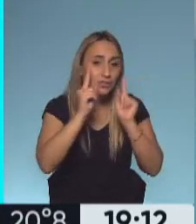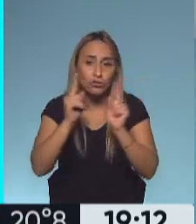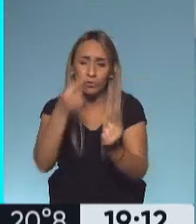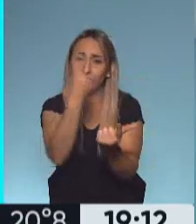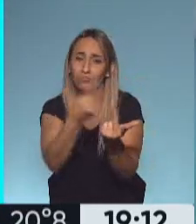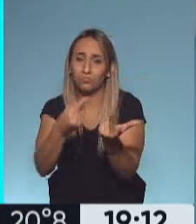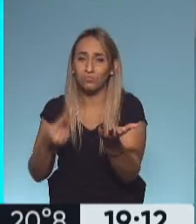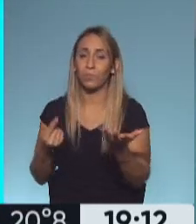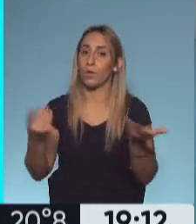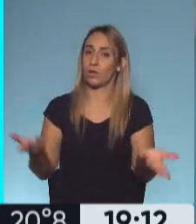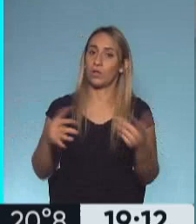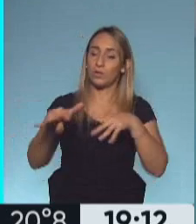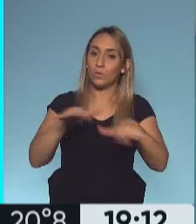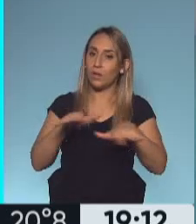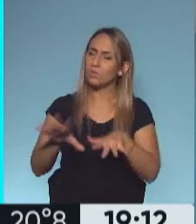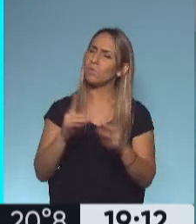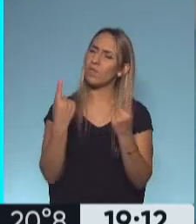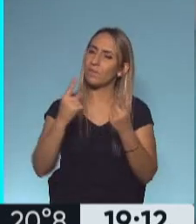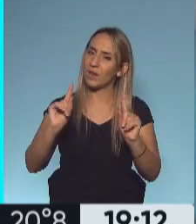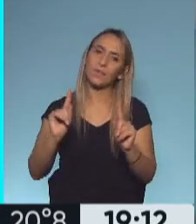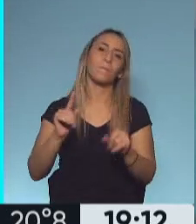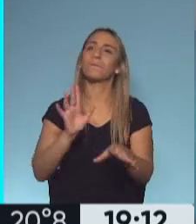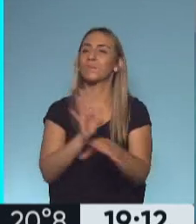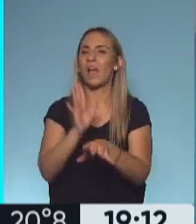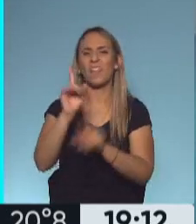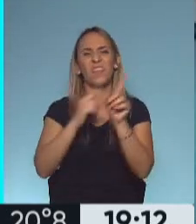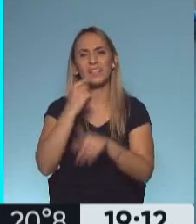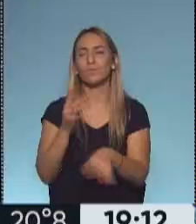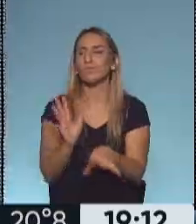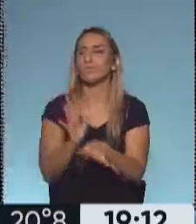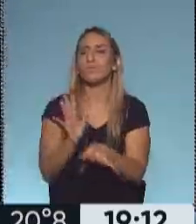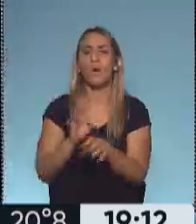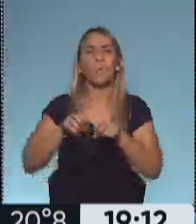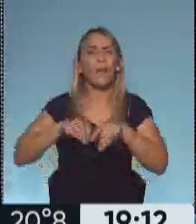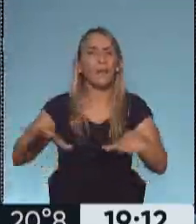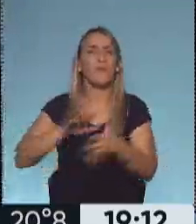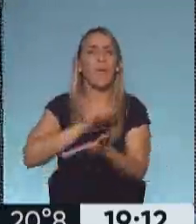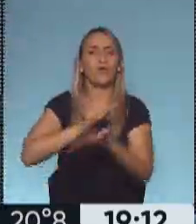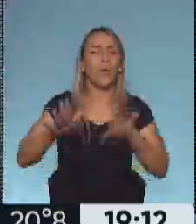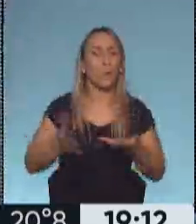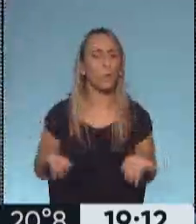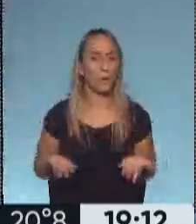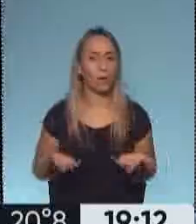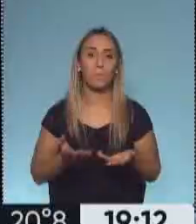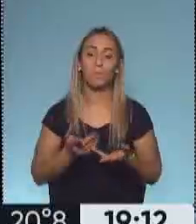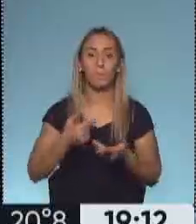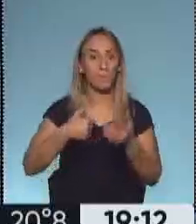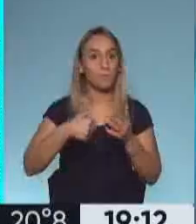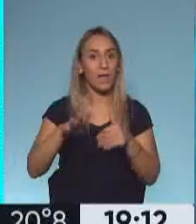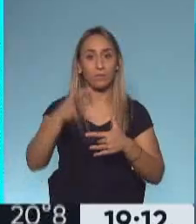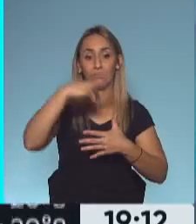Los especialistas dicen, hablemos de una nueva pandemia en realidad, y ojo porque afecta a una franja etaria mucho más